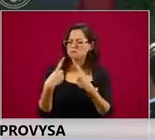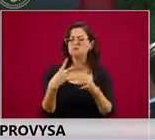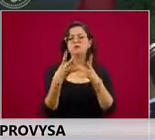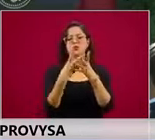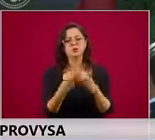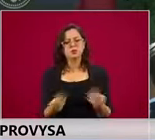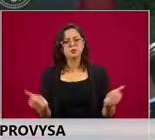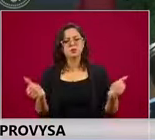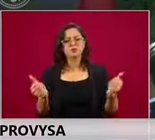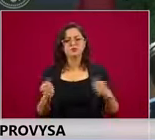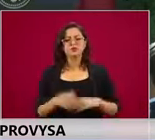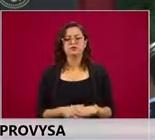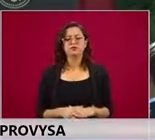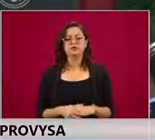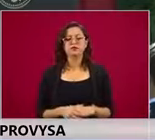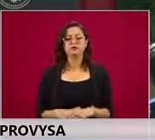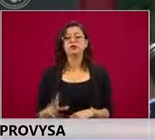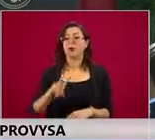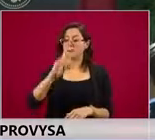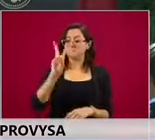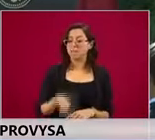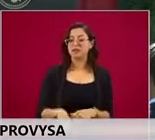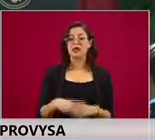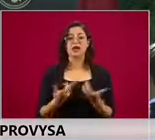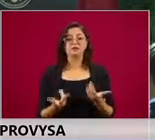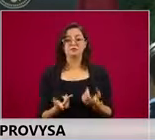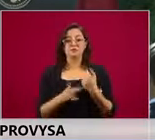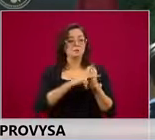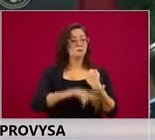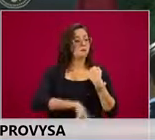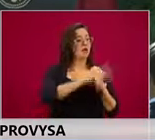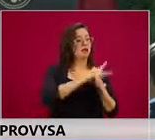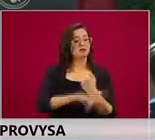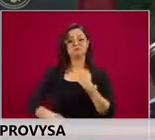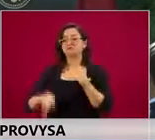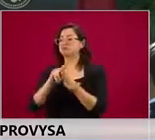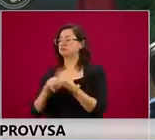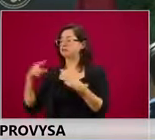Hubo agradecimientos. La única parte donde dice que los agravios,